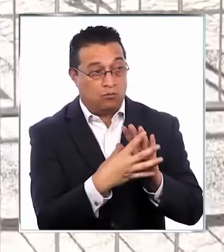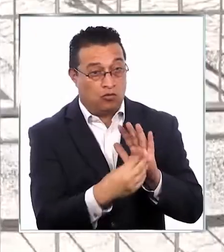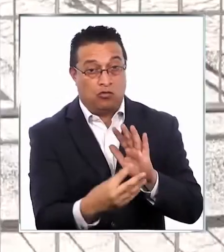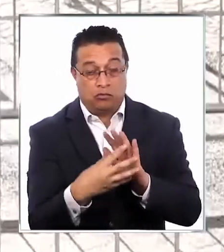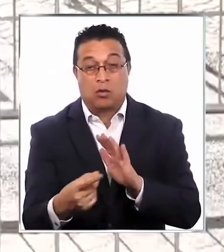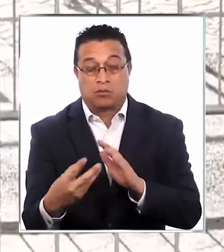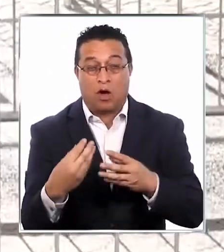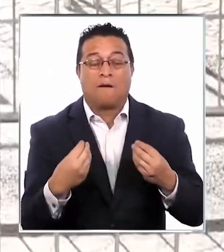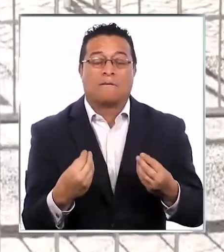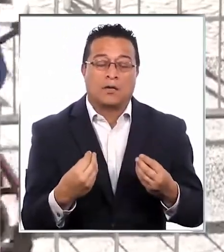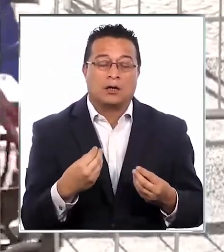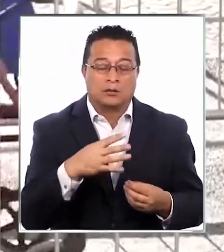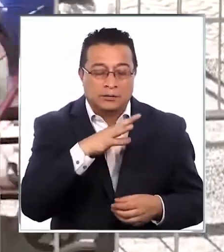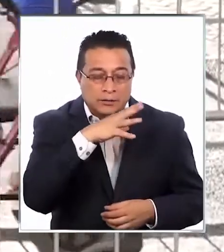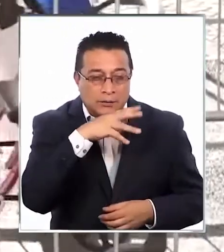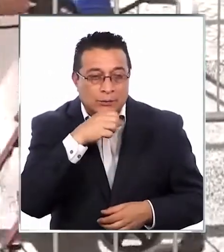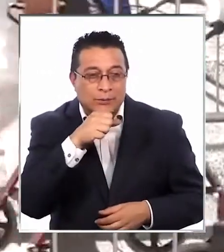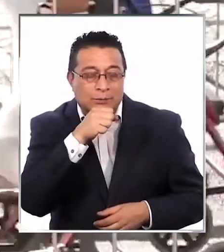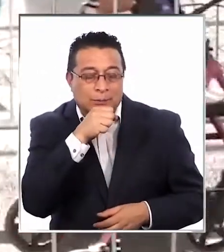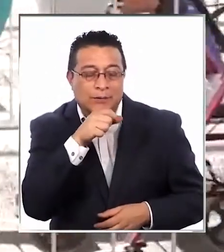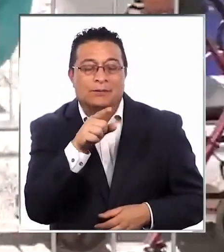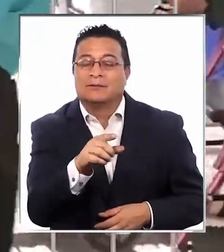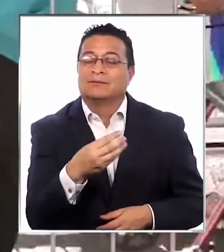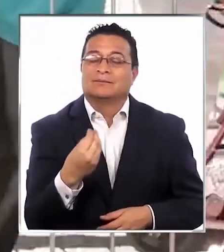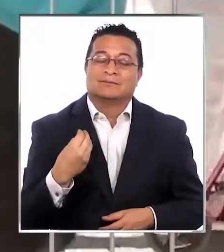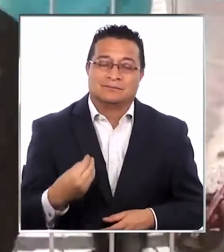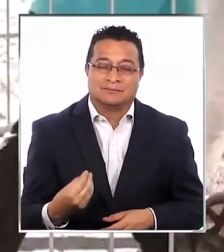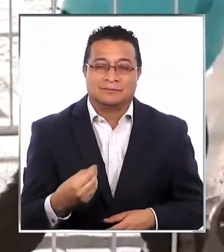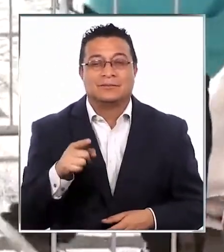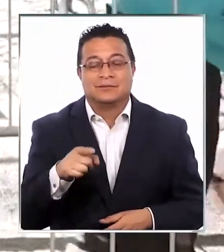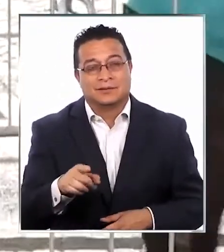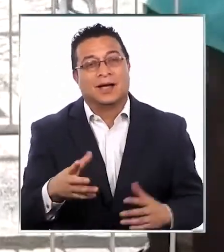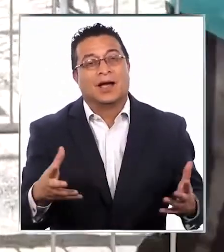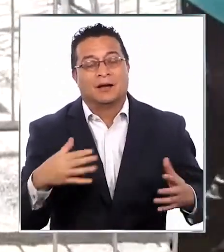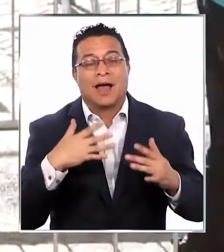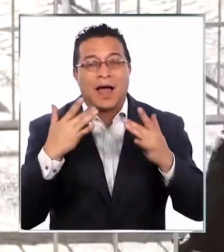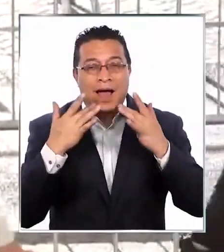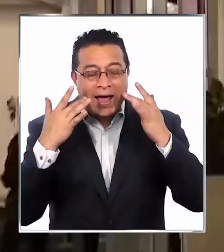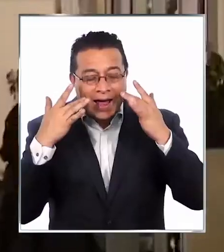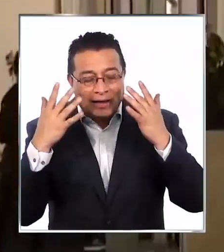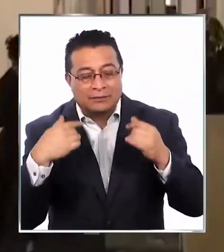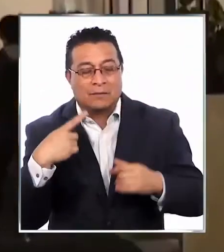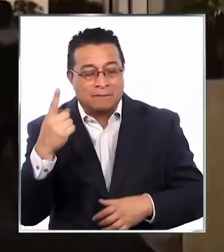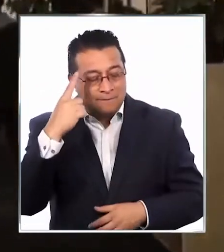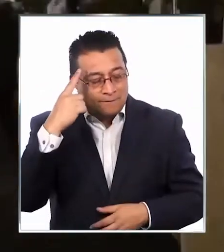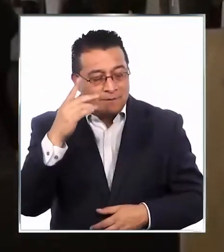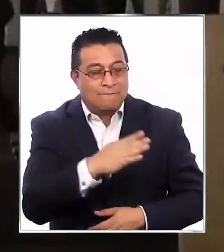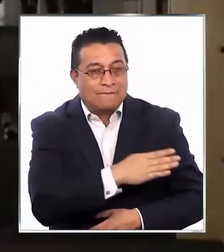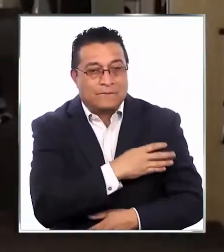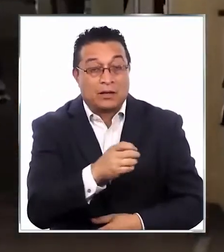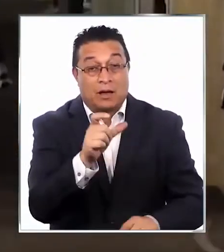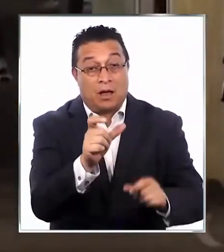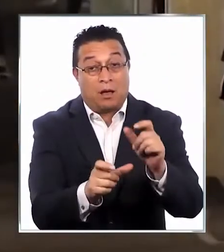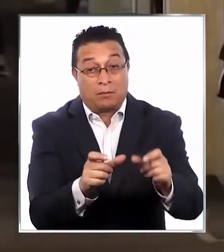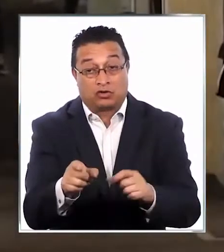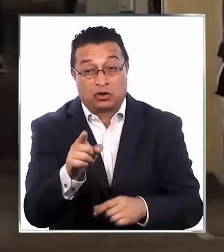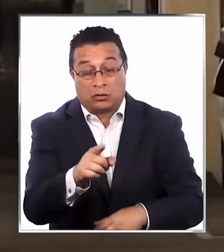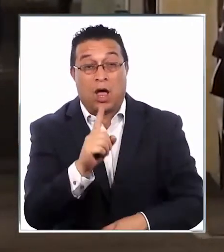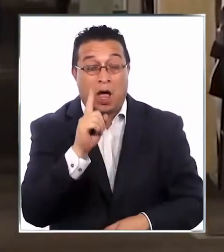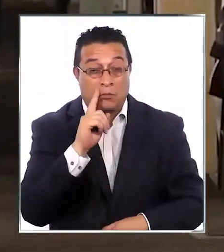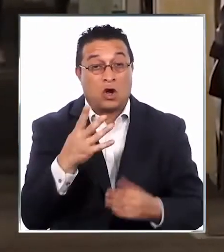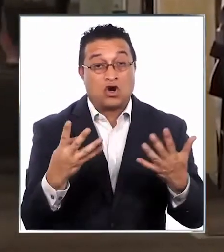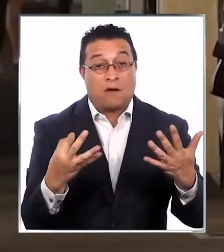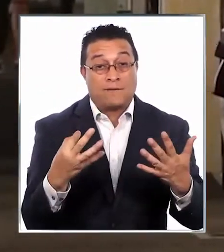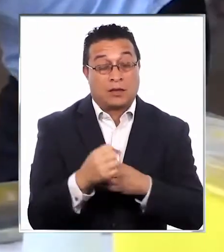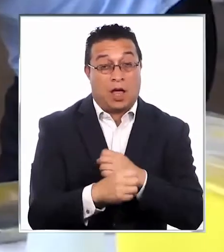mayores, era muy emocionante verlos llegar, verlos con la alegría, verlos con la esperanza. Imagínate, la gente